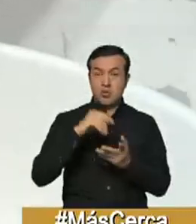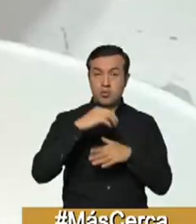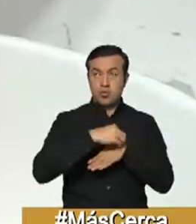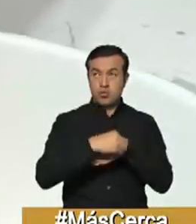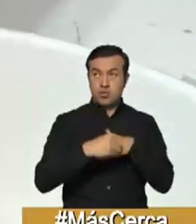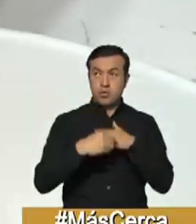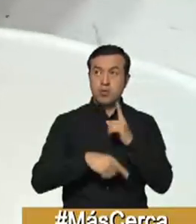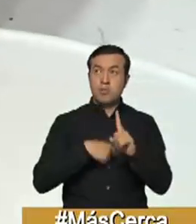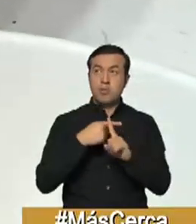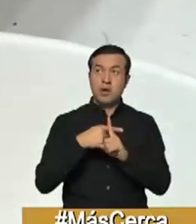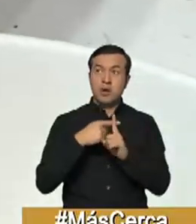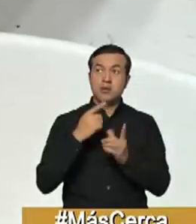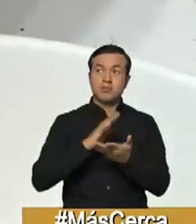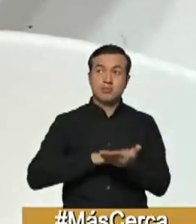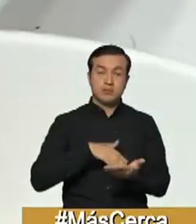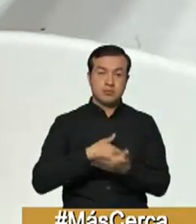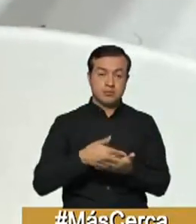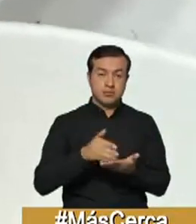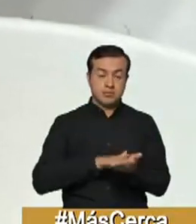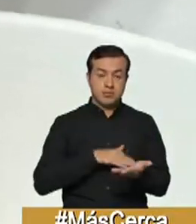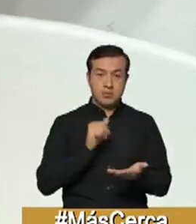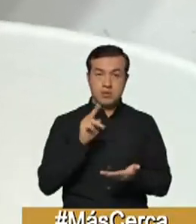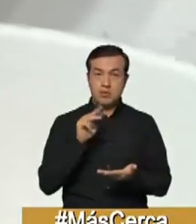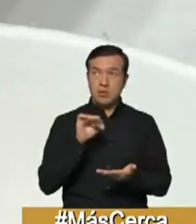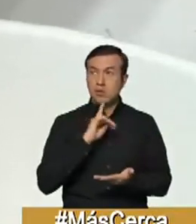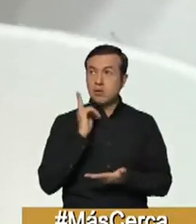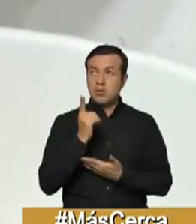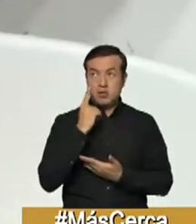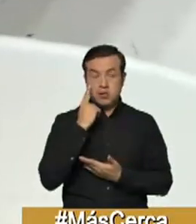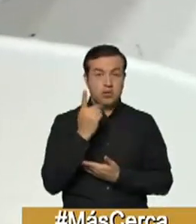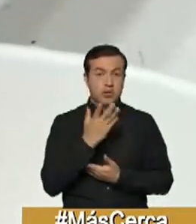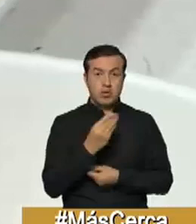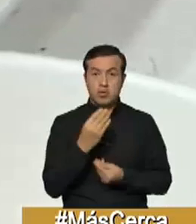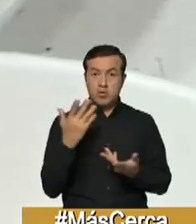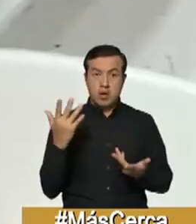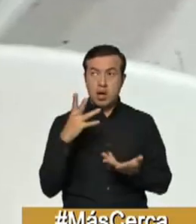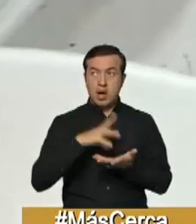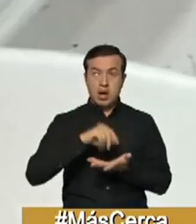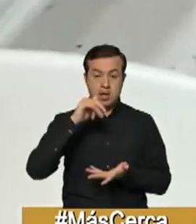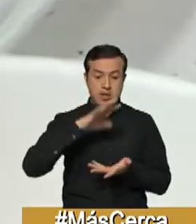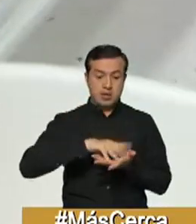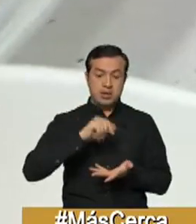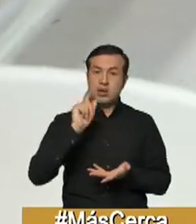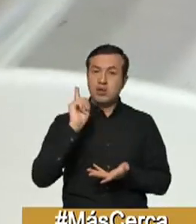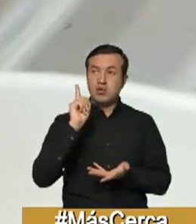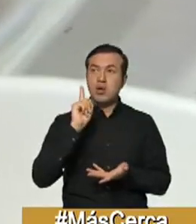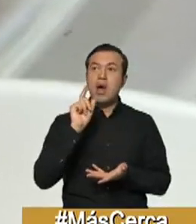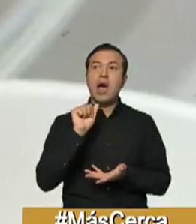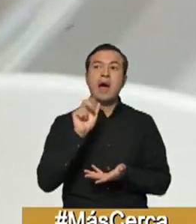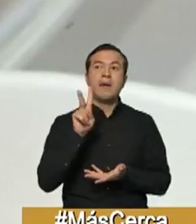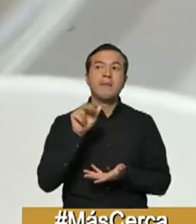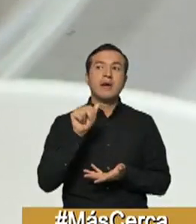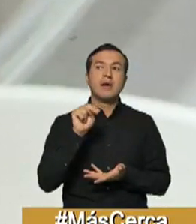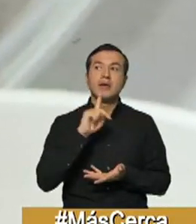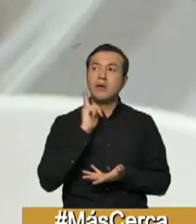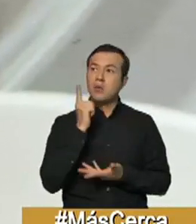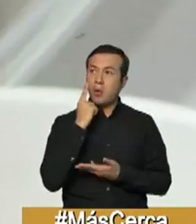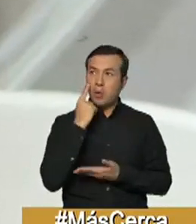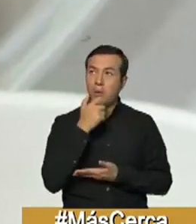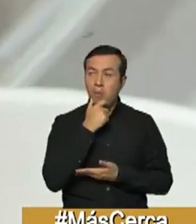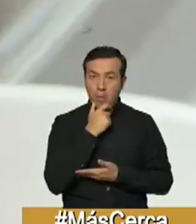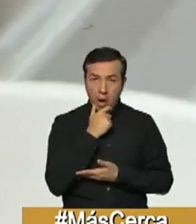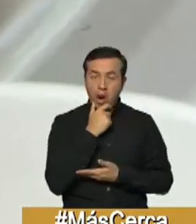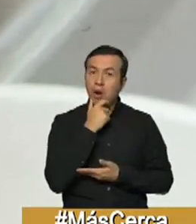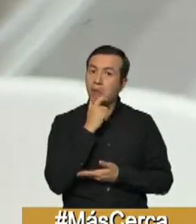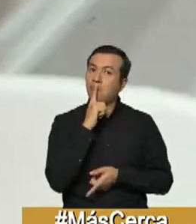de mantequilla de maní. O sea, en este pancake no se utilizó harina. No, solamente avena. Wow, qué interesante.